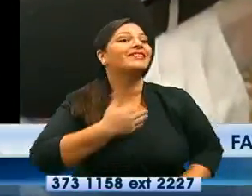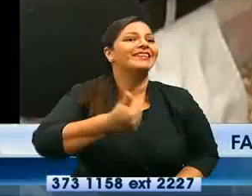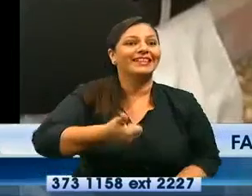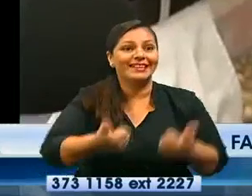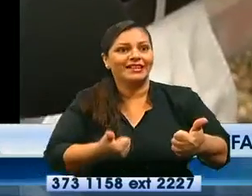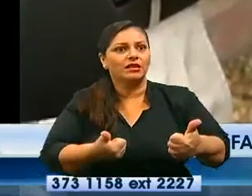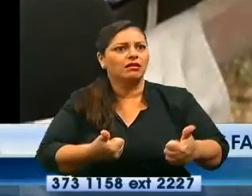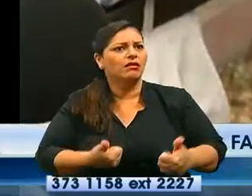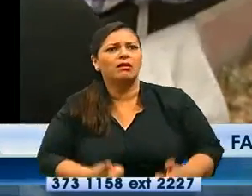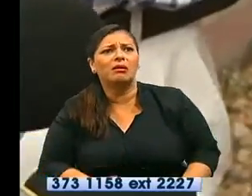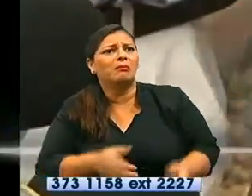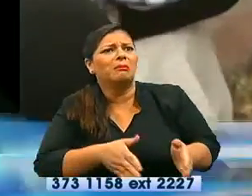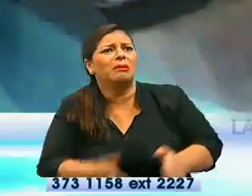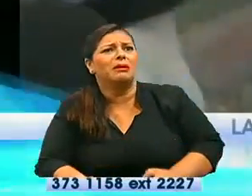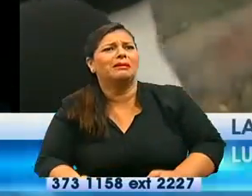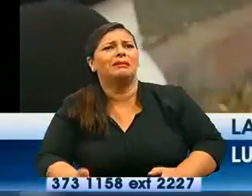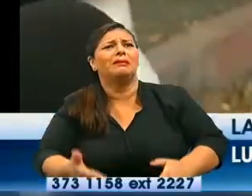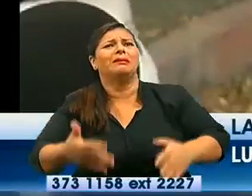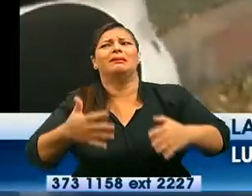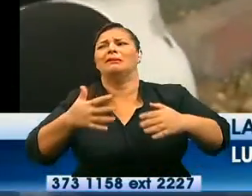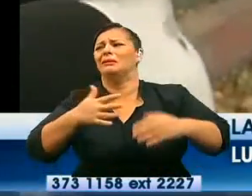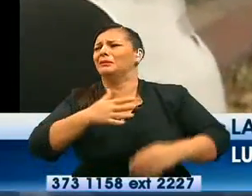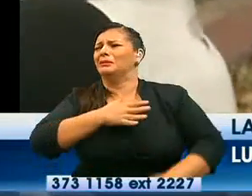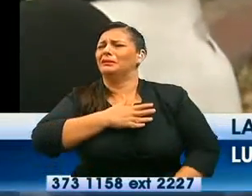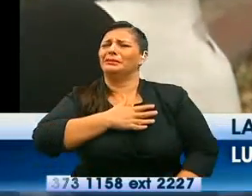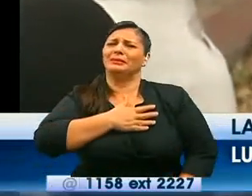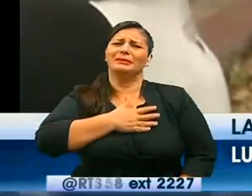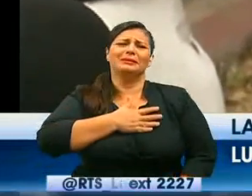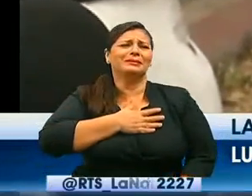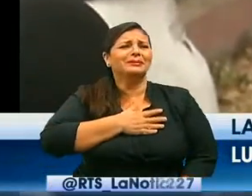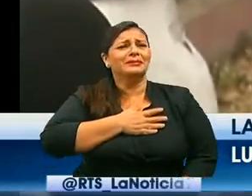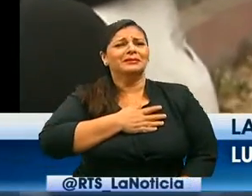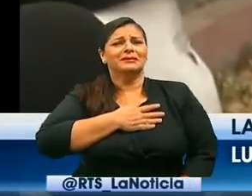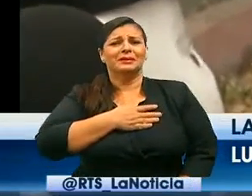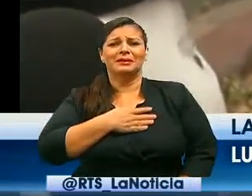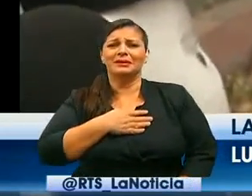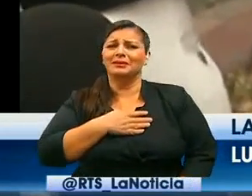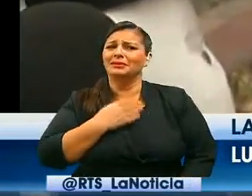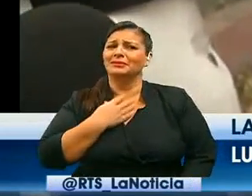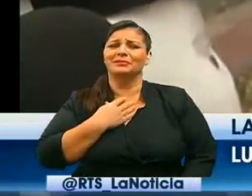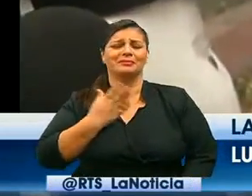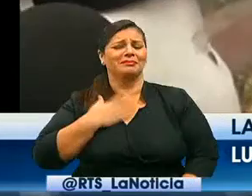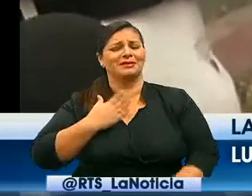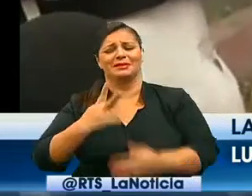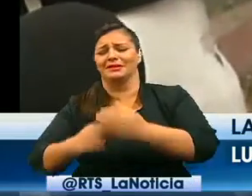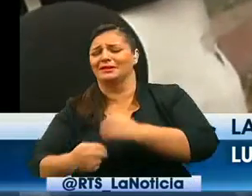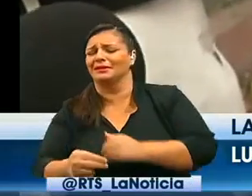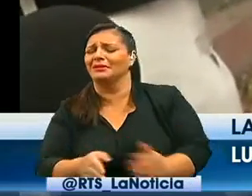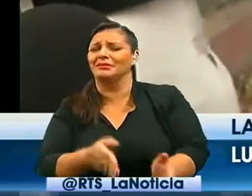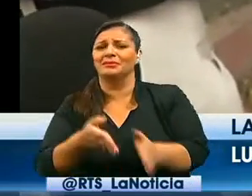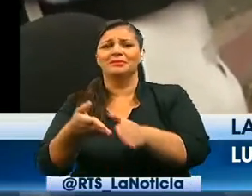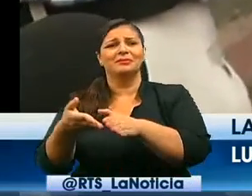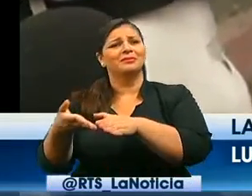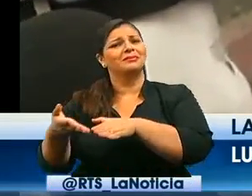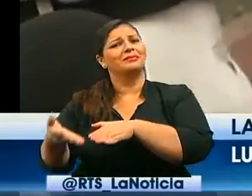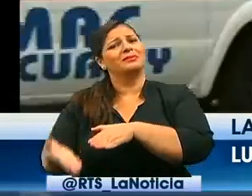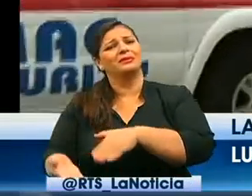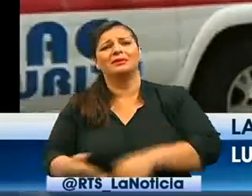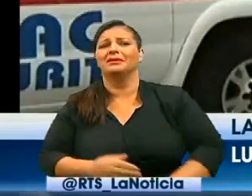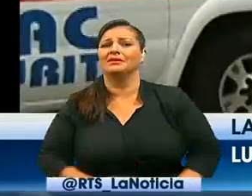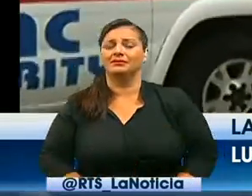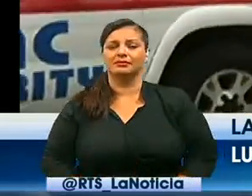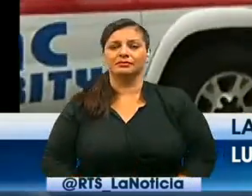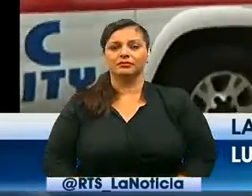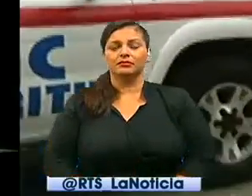hacer. Después sale y me dice que ella había fallecido. No, ya mi hija de aquí, ya iba muertita, yo no sé.